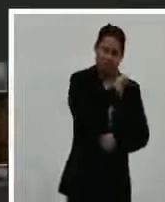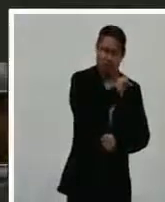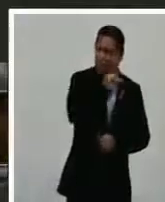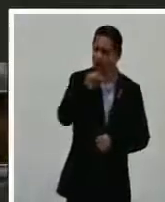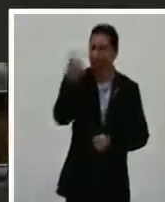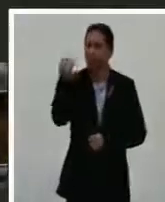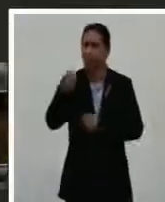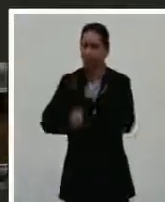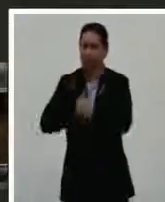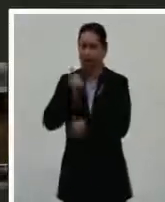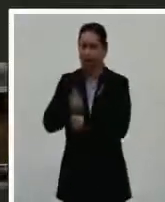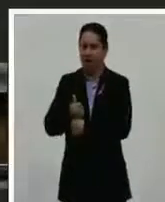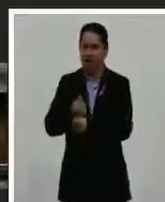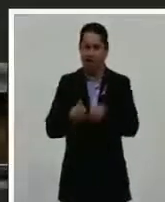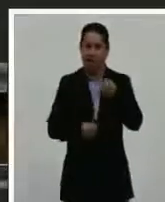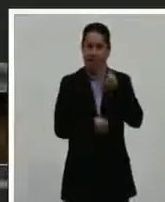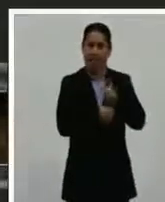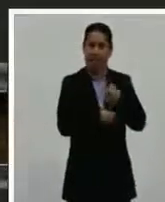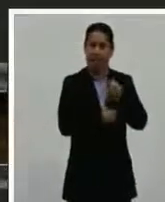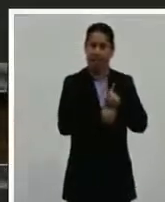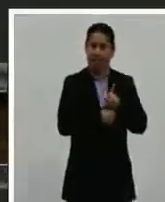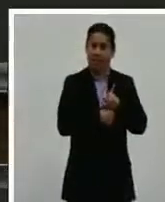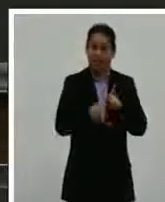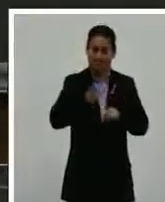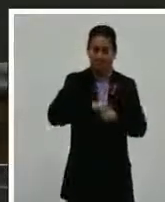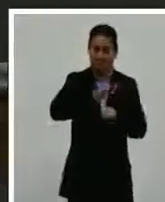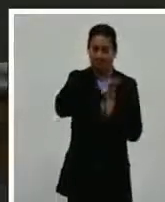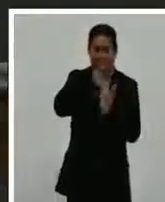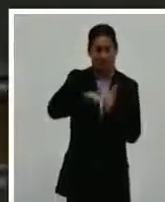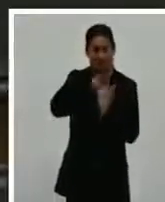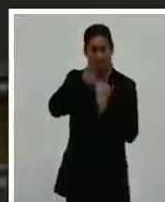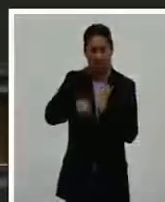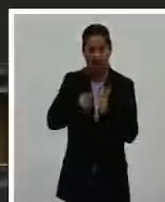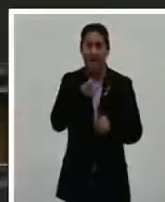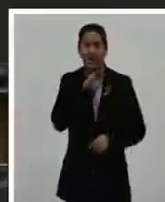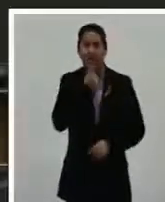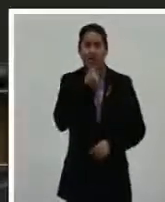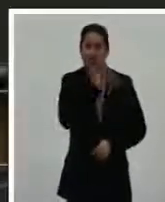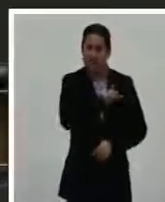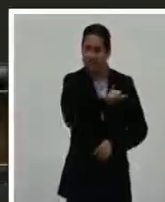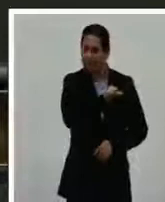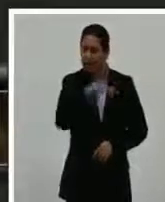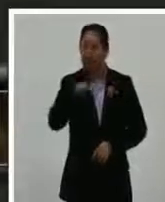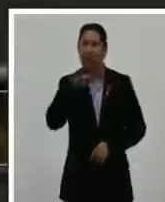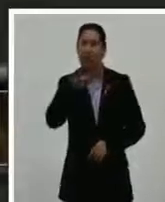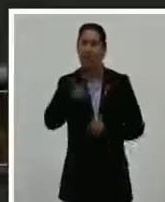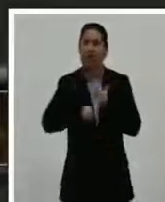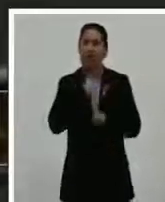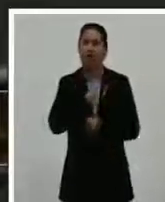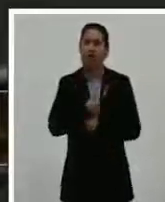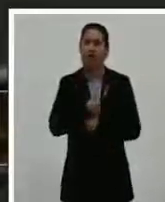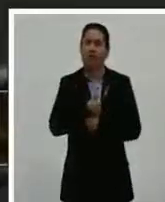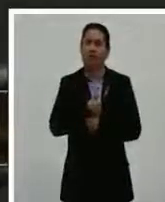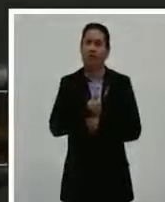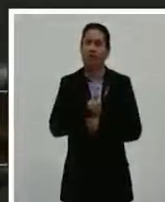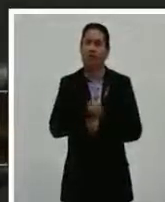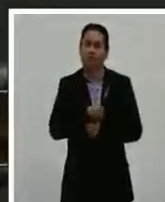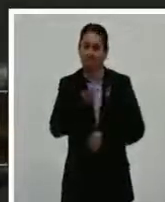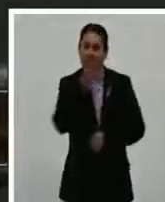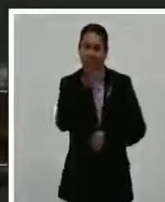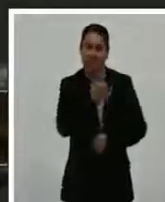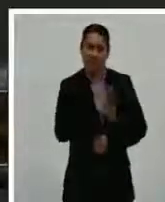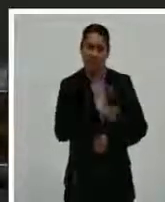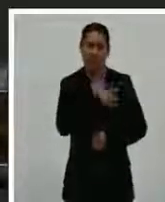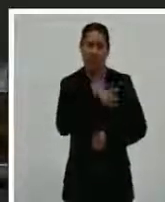9 años y el tercero en mayor tasa de mortalidad en niños de 10 a 19 años en este